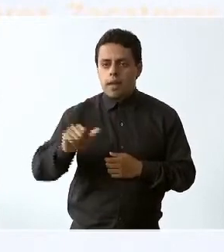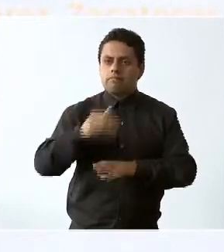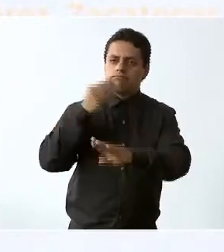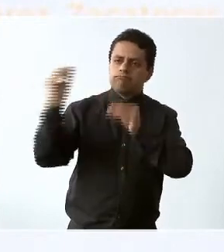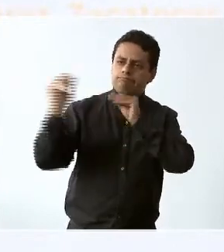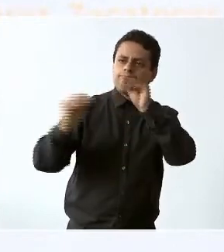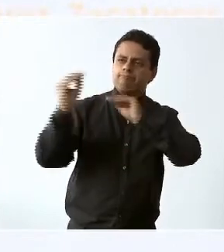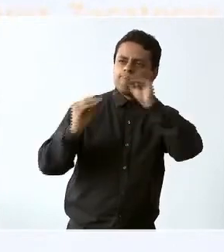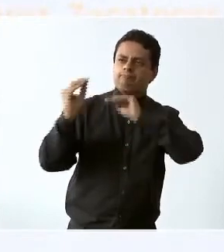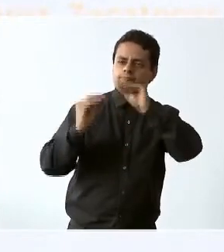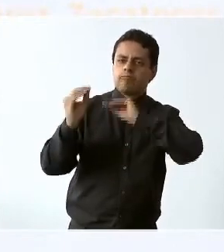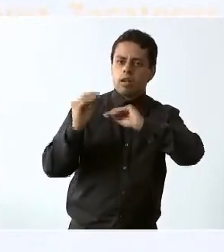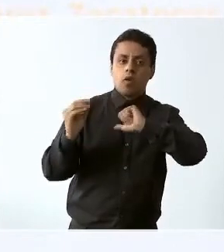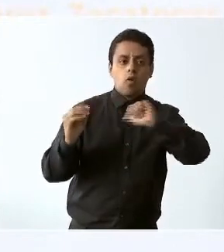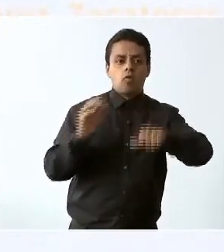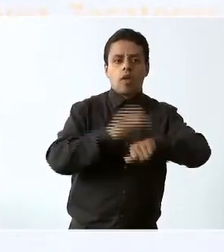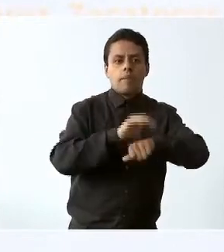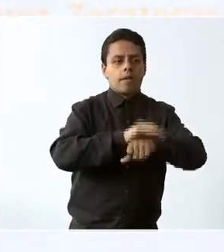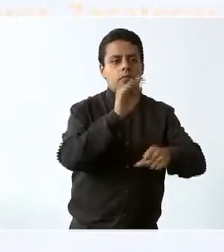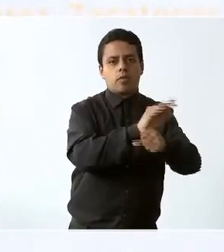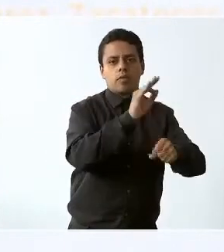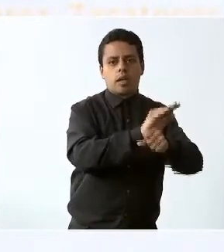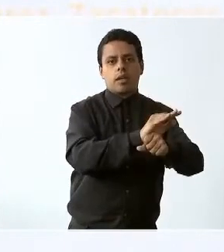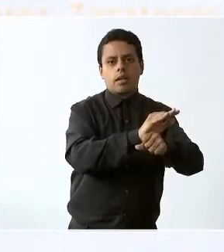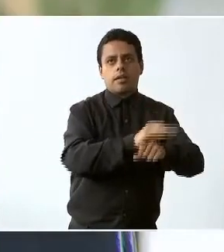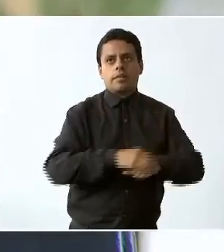peligro por la represión desatada.